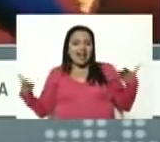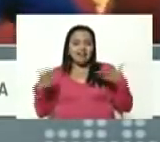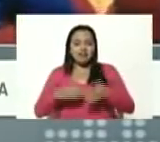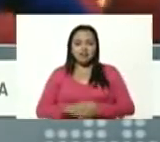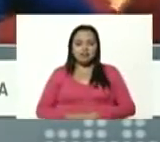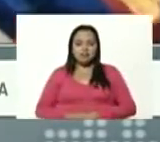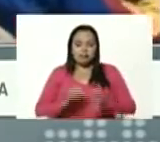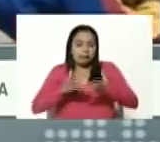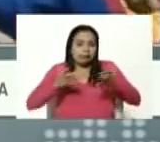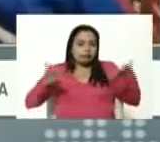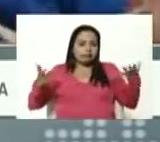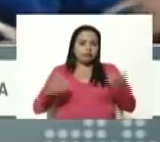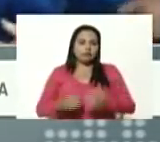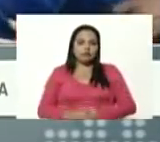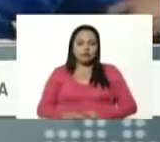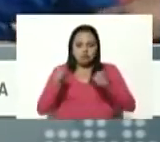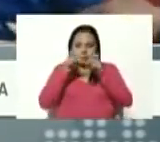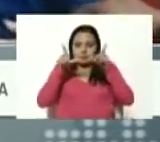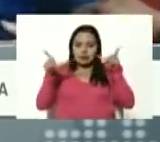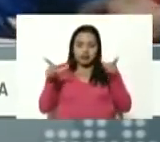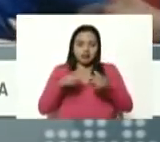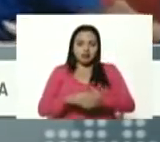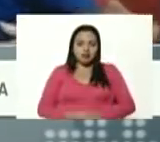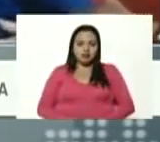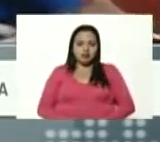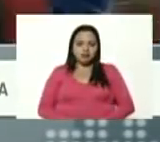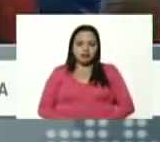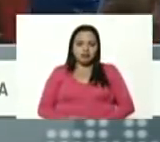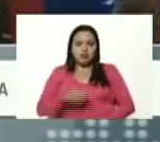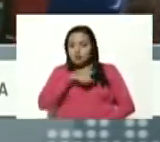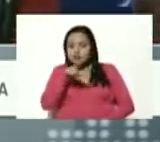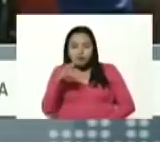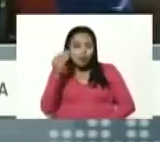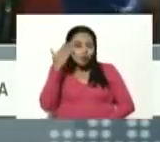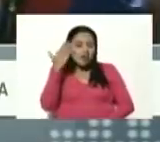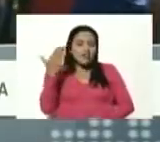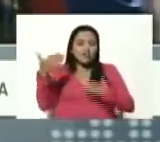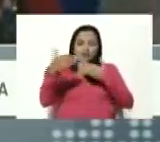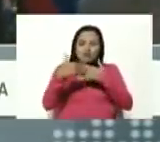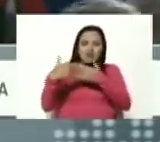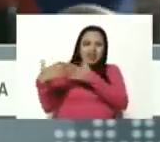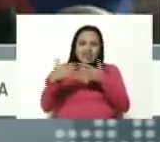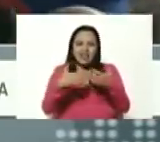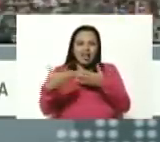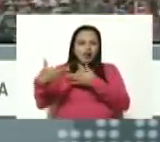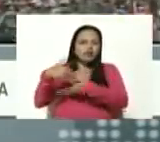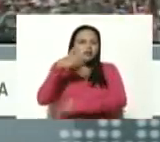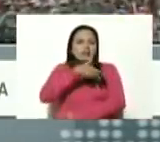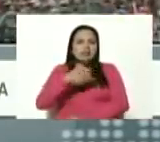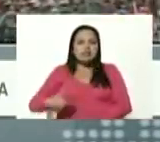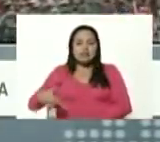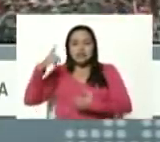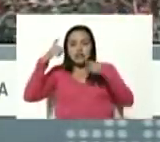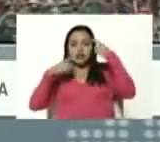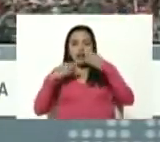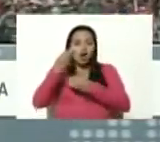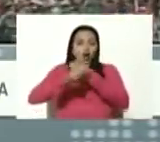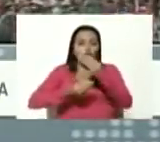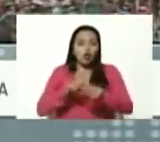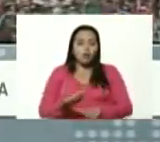apabullante, grandiosa. Ustedes no saben toda la guerra sucia que hubo contra el comandante Chávez. Cómo esa